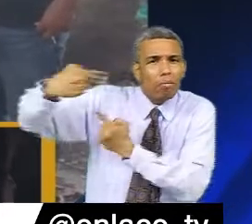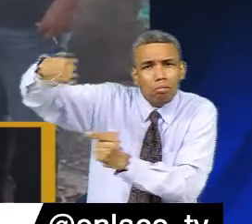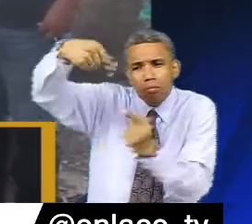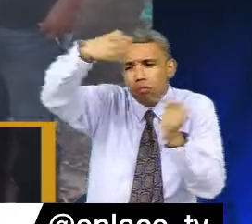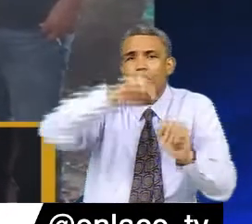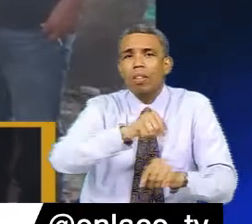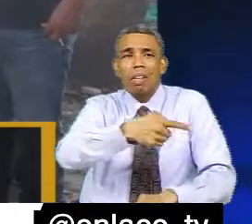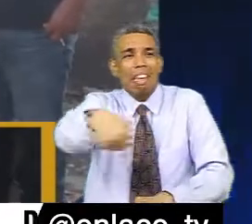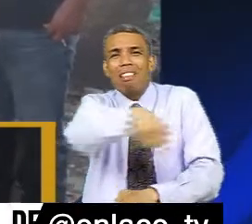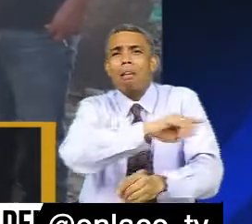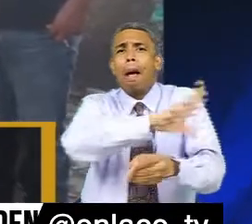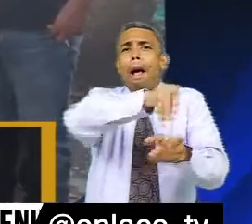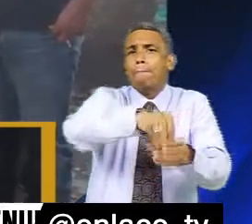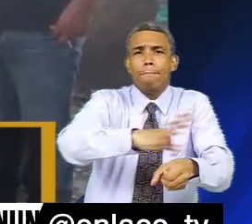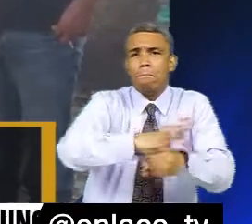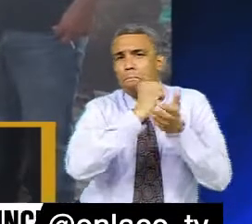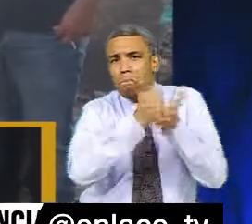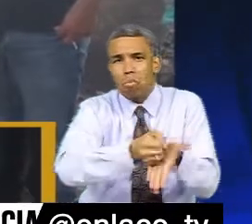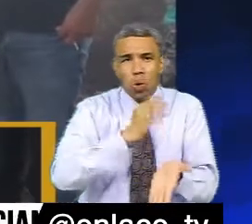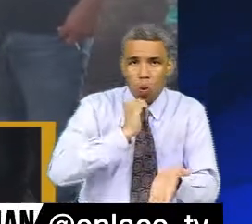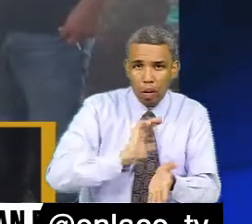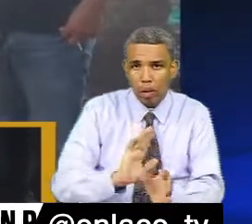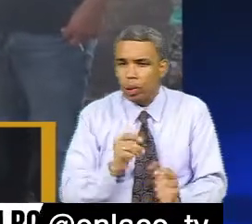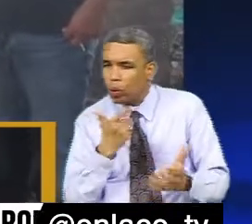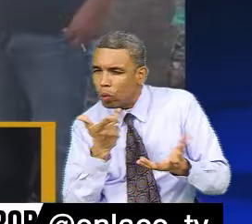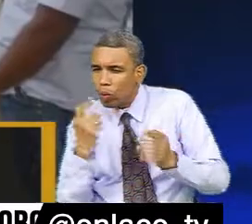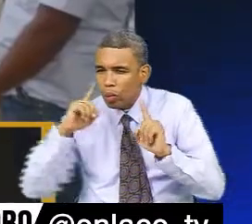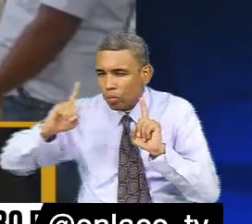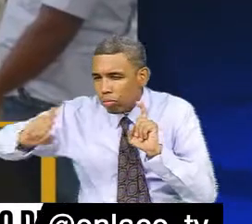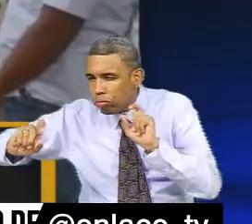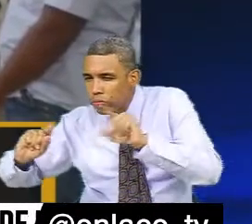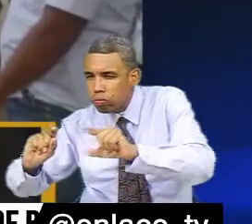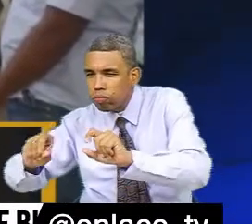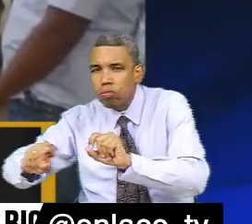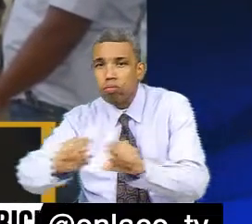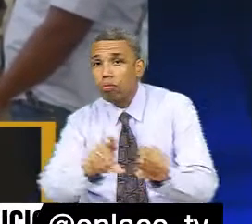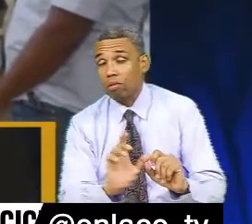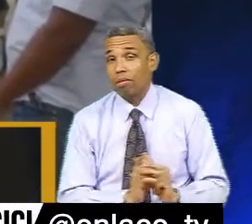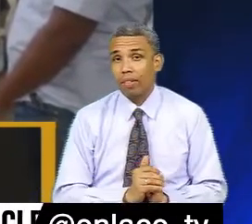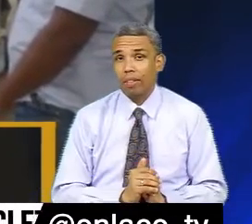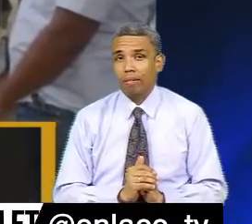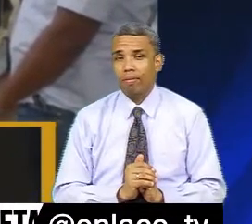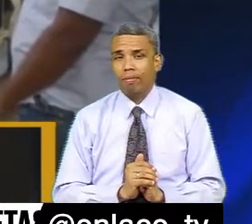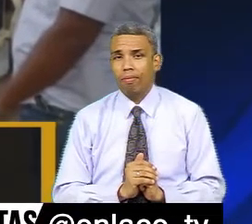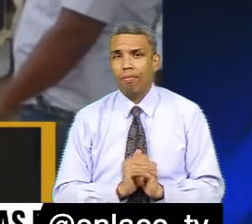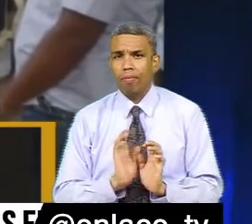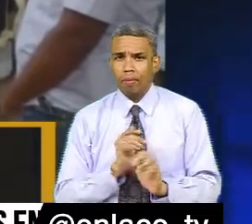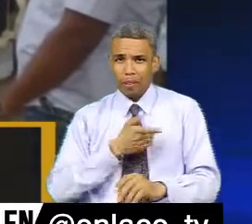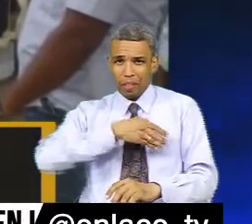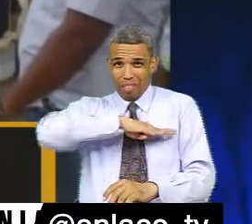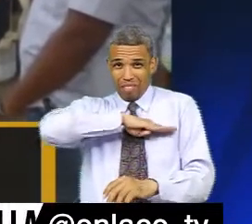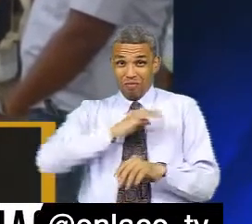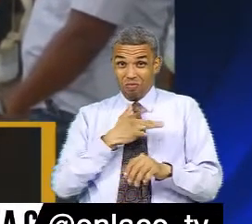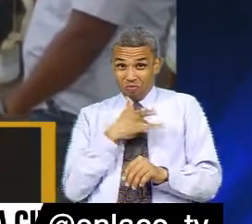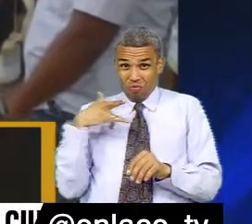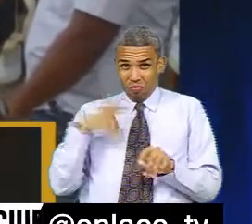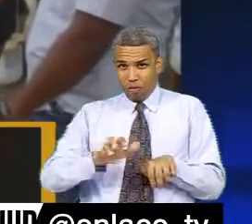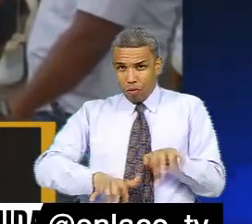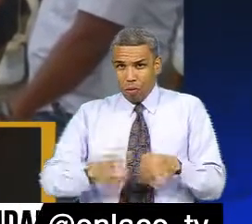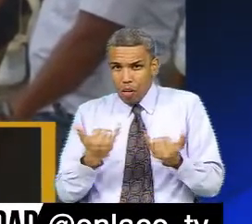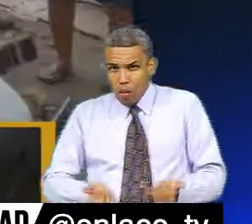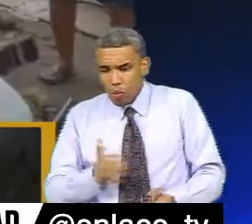poder ingresarlos al SISBEN como requisito deben tener un techo donde vivan. Según se conoció, la Administración Municipal a través de la Secretaría de Salud está